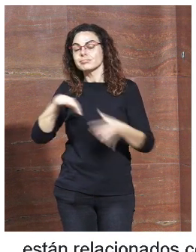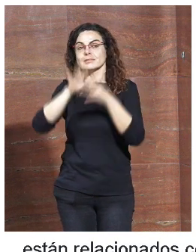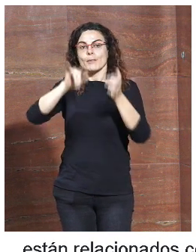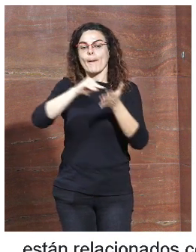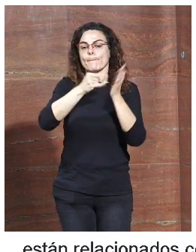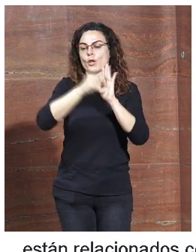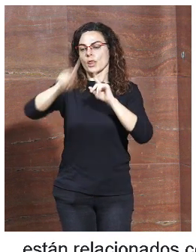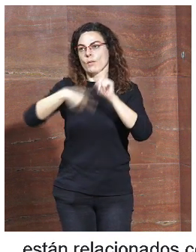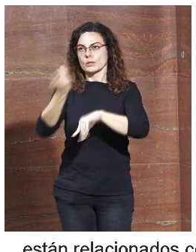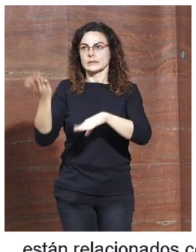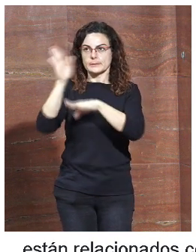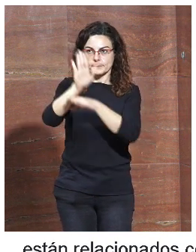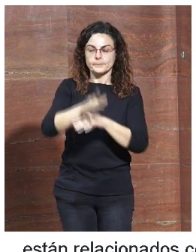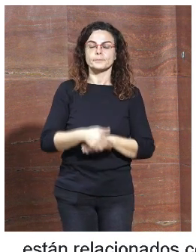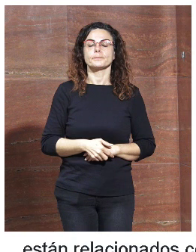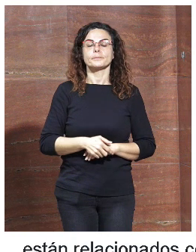mostraré posteriormente.